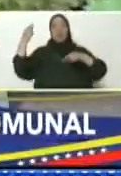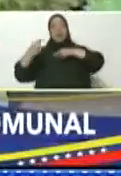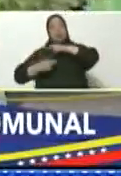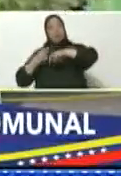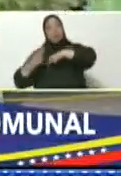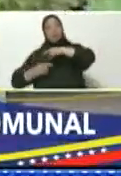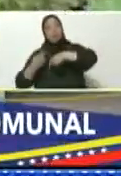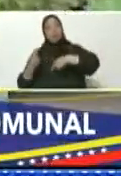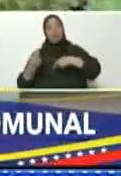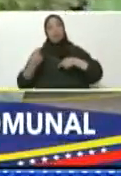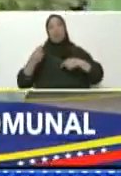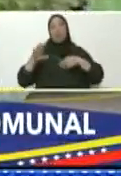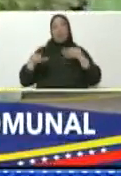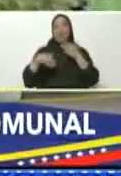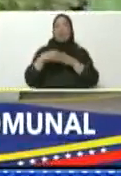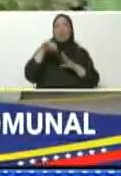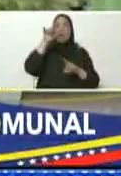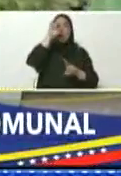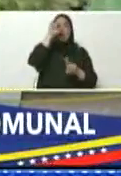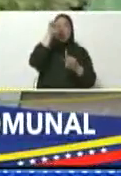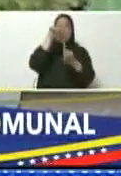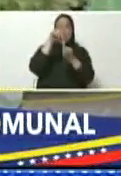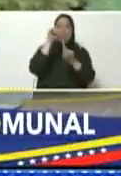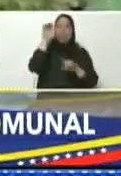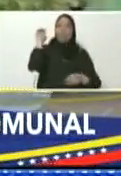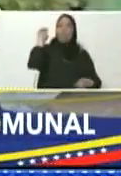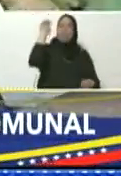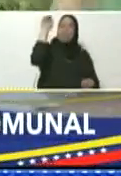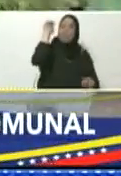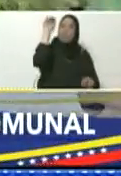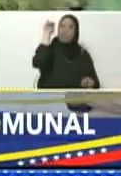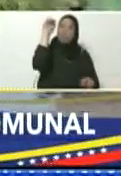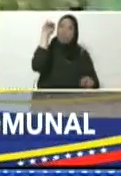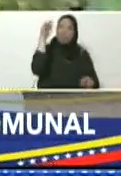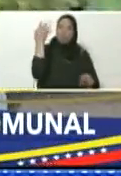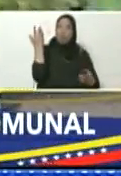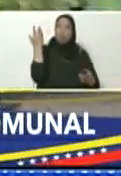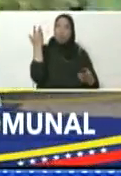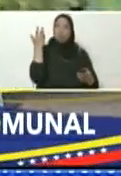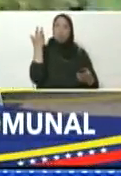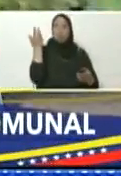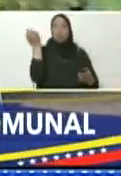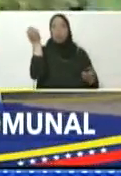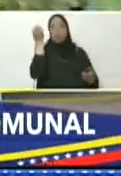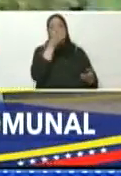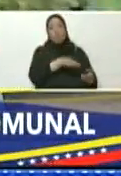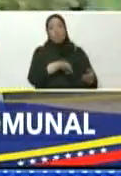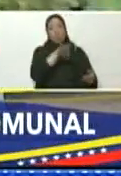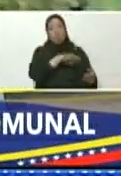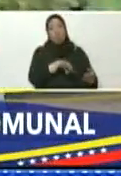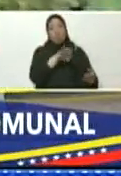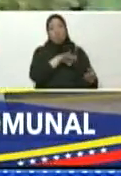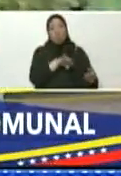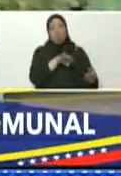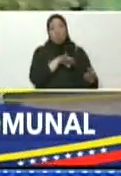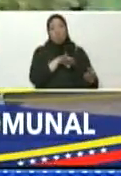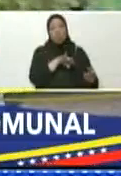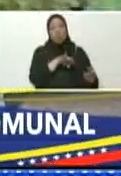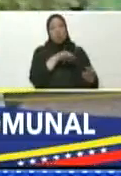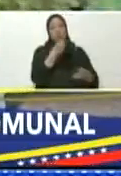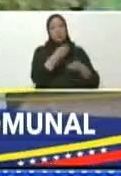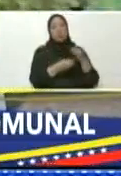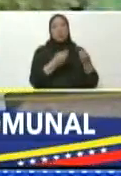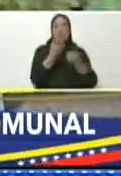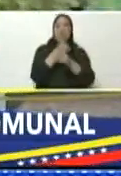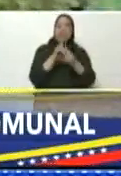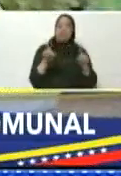Hacia allá es nuestro camino. Y cuando hablamos de construir el socialismo en lo político, estamos hablando de construir la